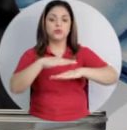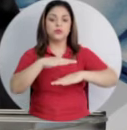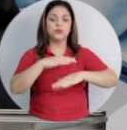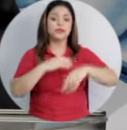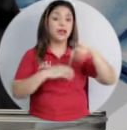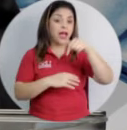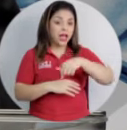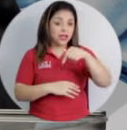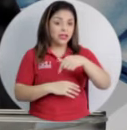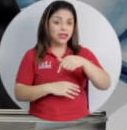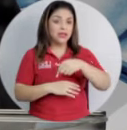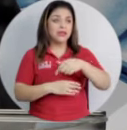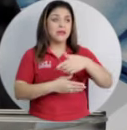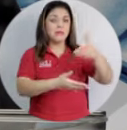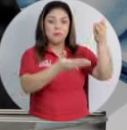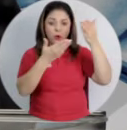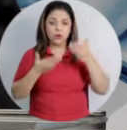que consumimos,